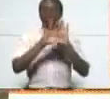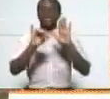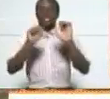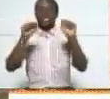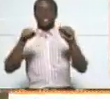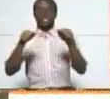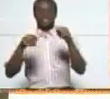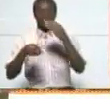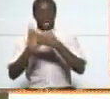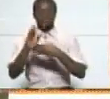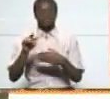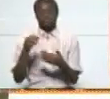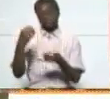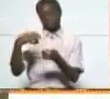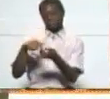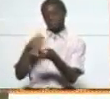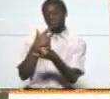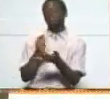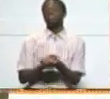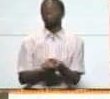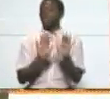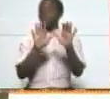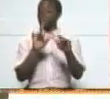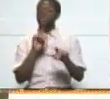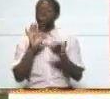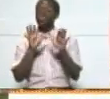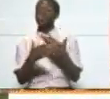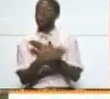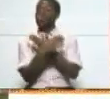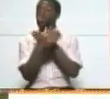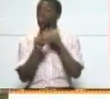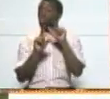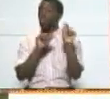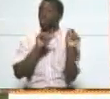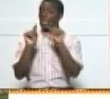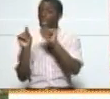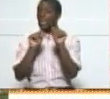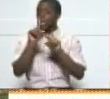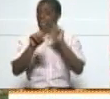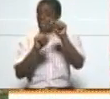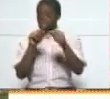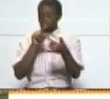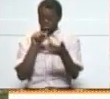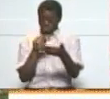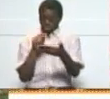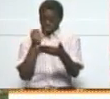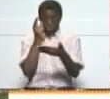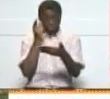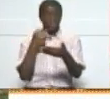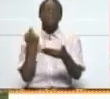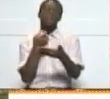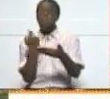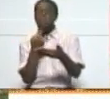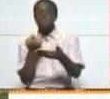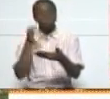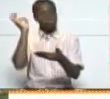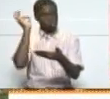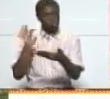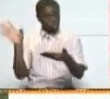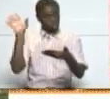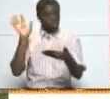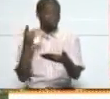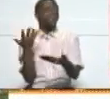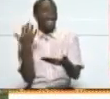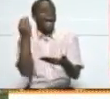encontrado un Twitter aquí. Uno se consigue unas cosas e arle por andar buscando, por andar